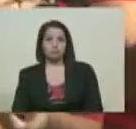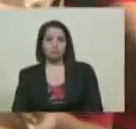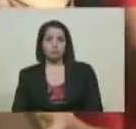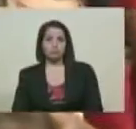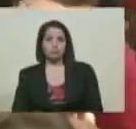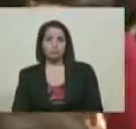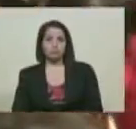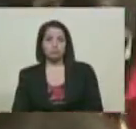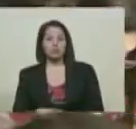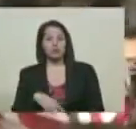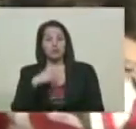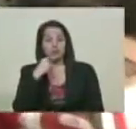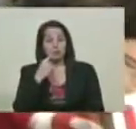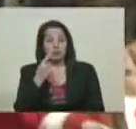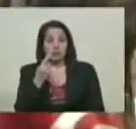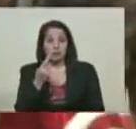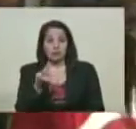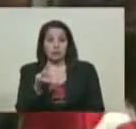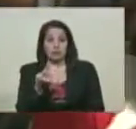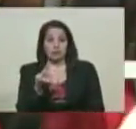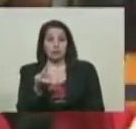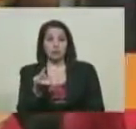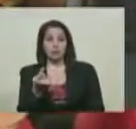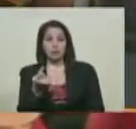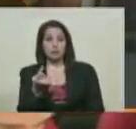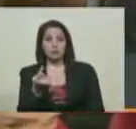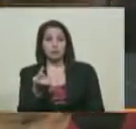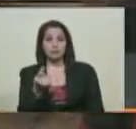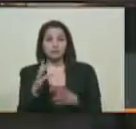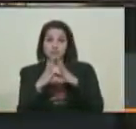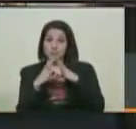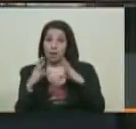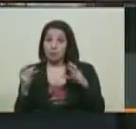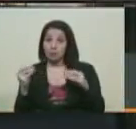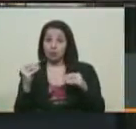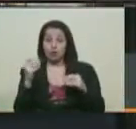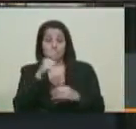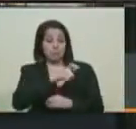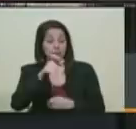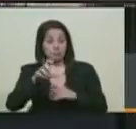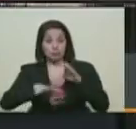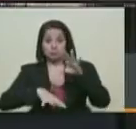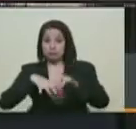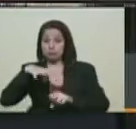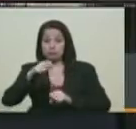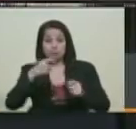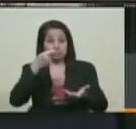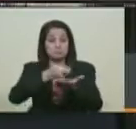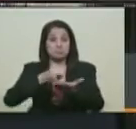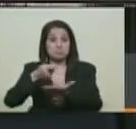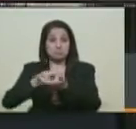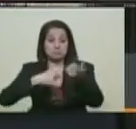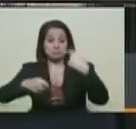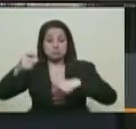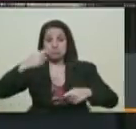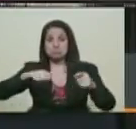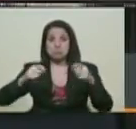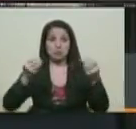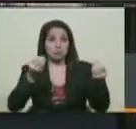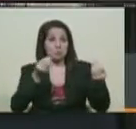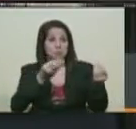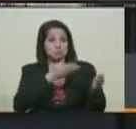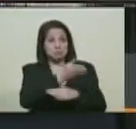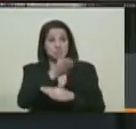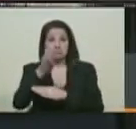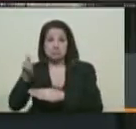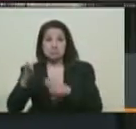Y se lo digo a todos los inversionistas del mundo, a todos los